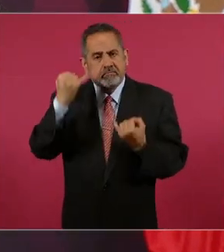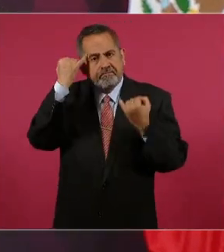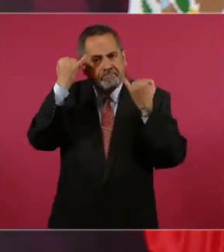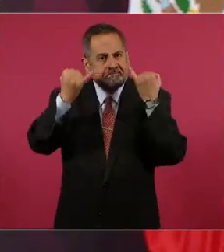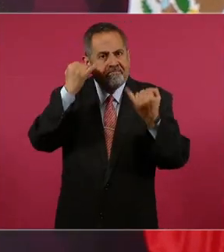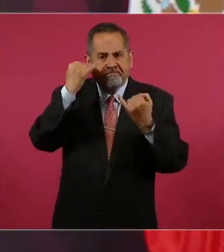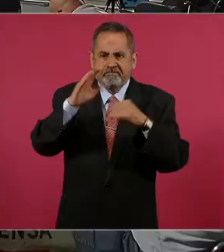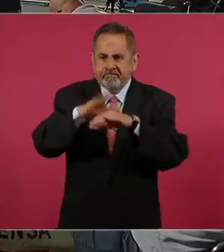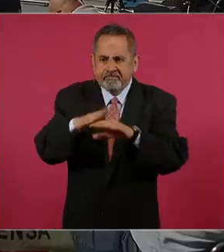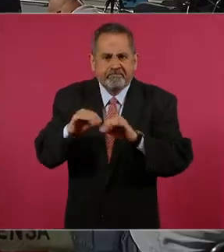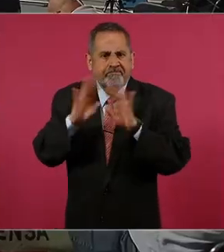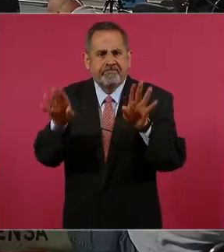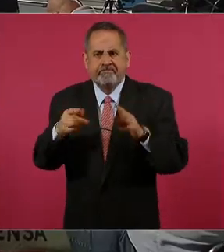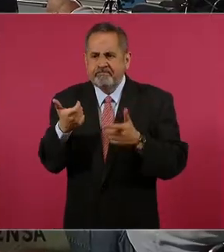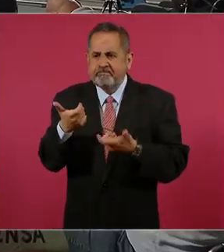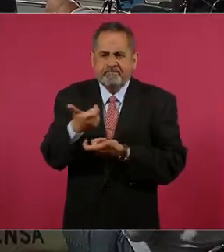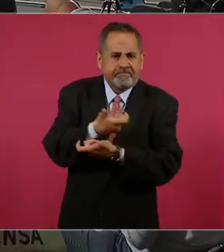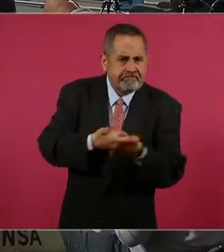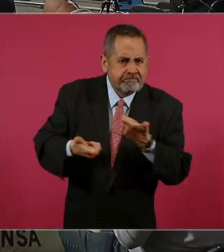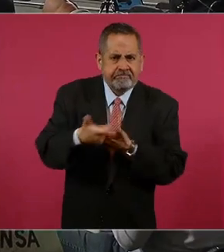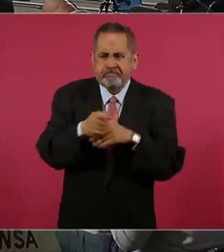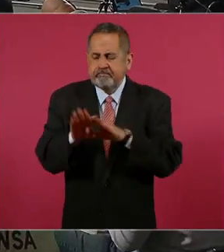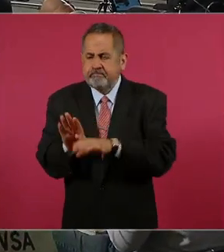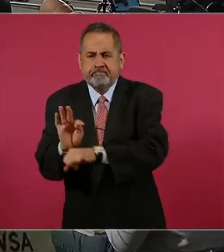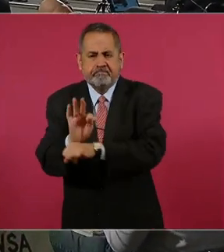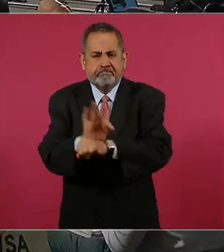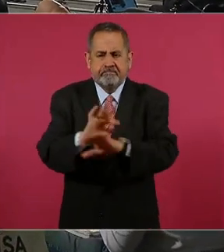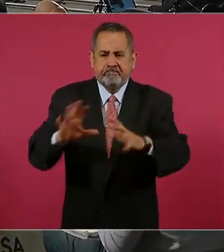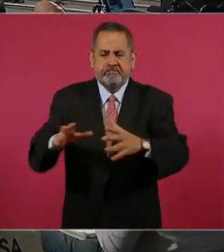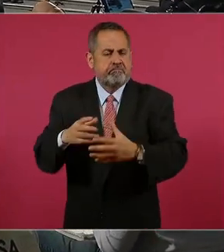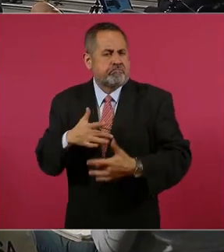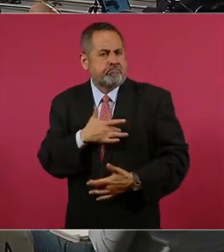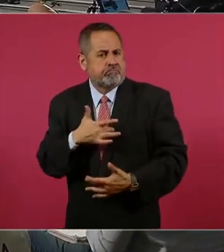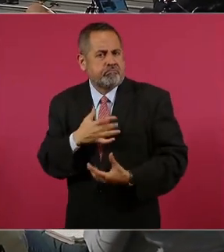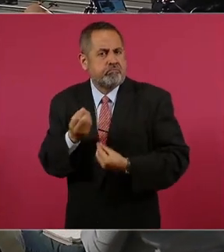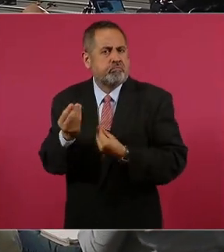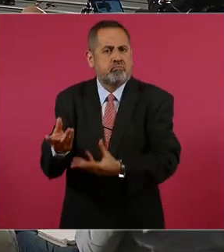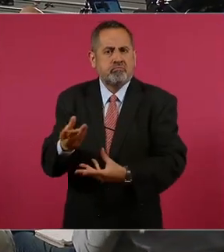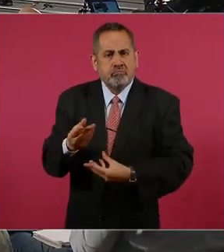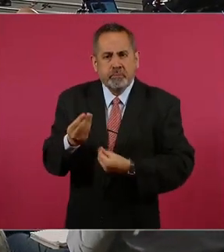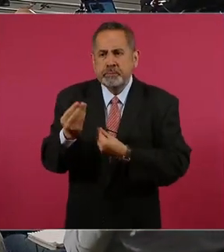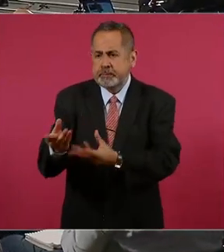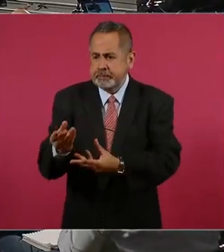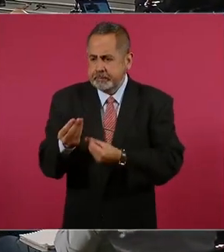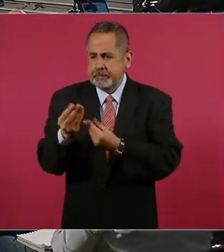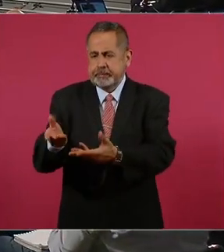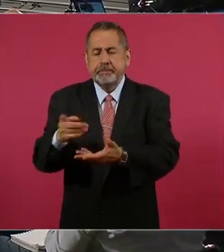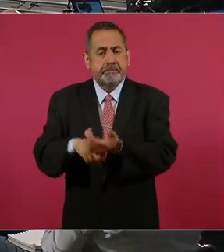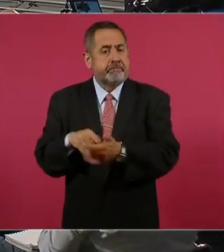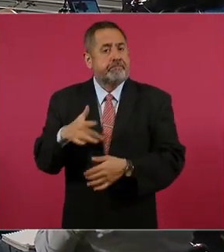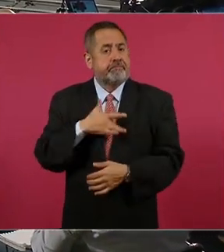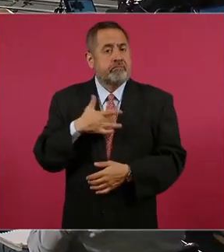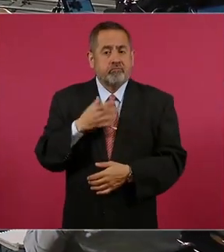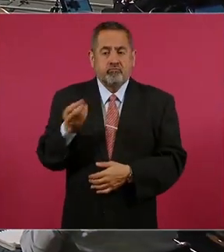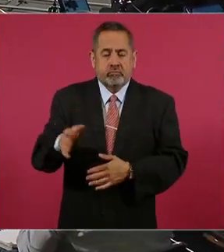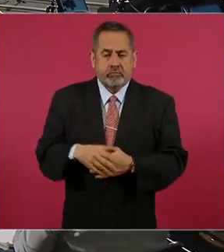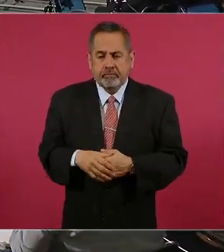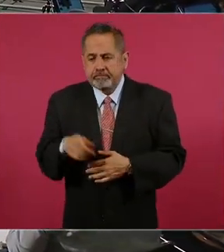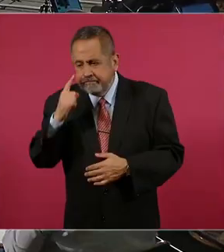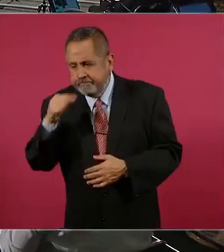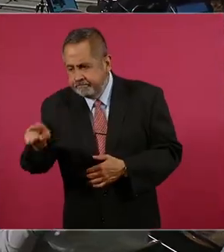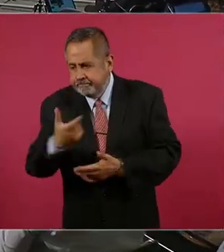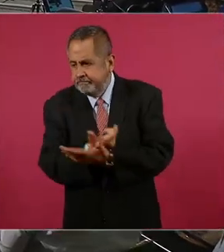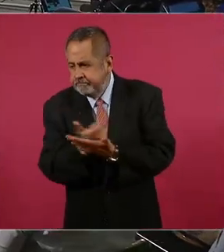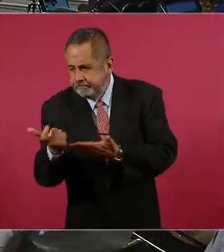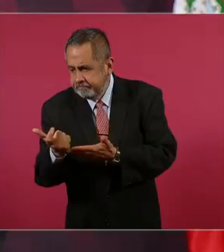explícitamente filantrópicas. Comenzó por aumentar los